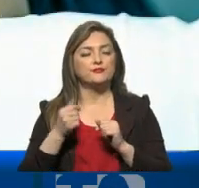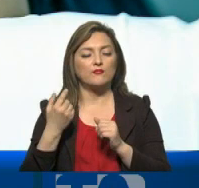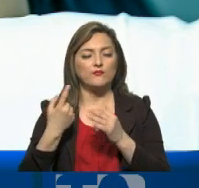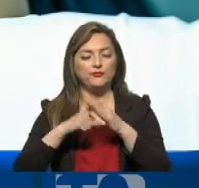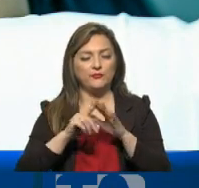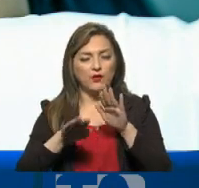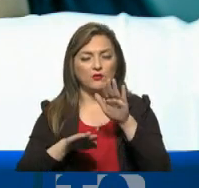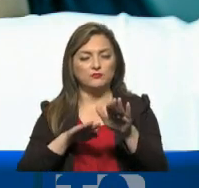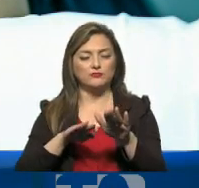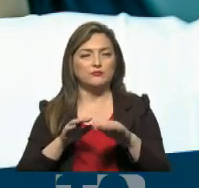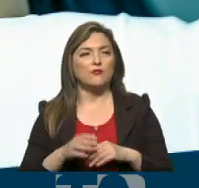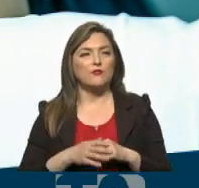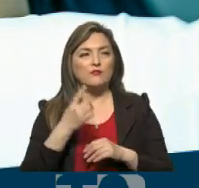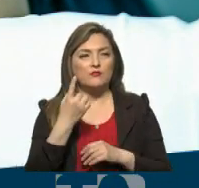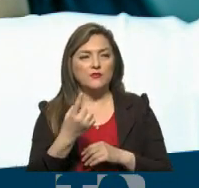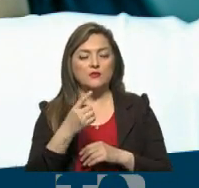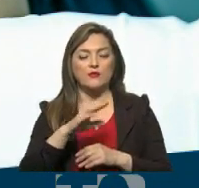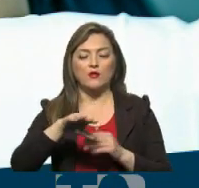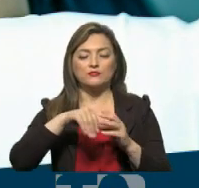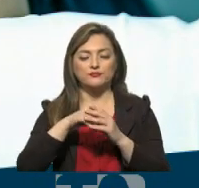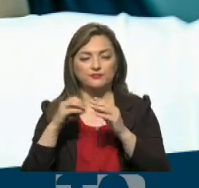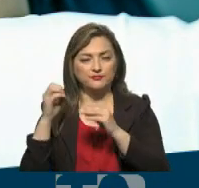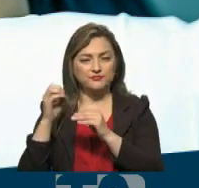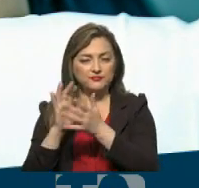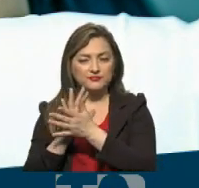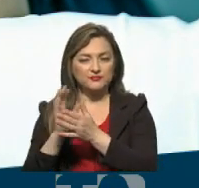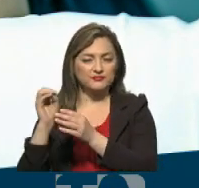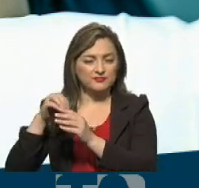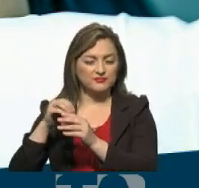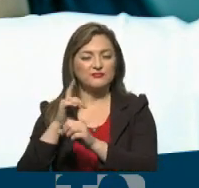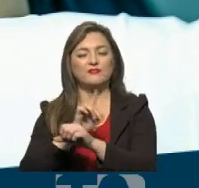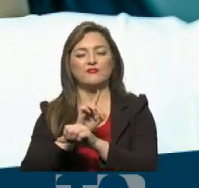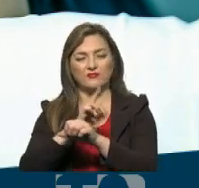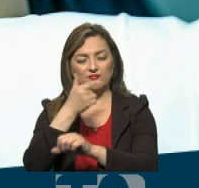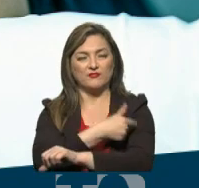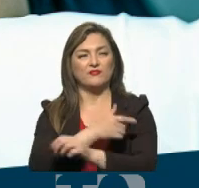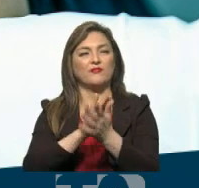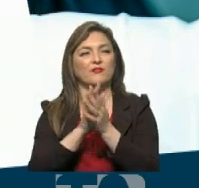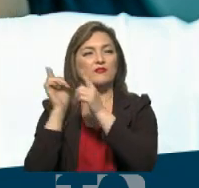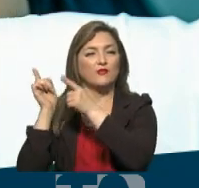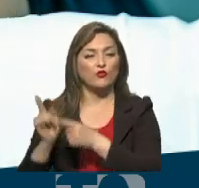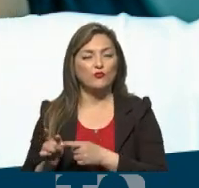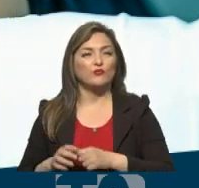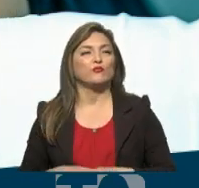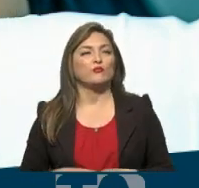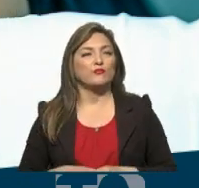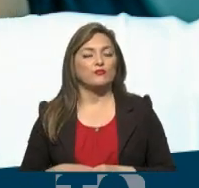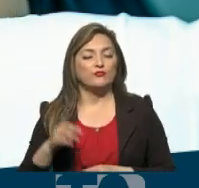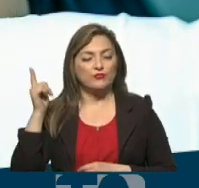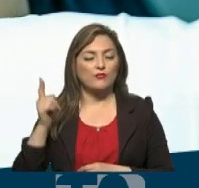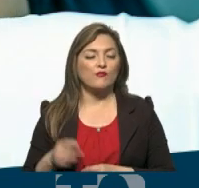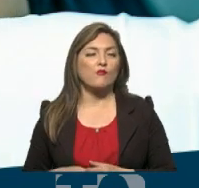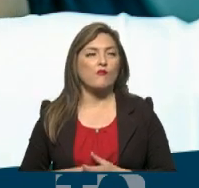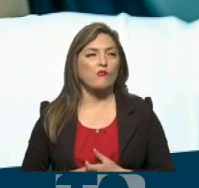no incluido en la fase 0, a la policía y a la fuerza pública, a los docentes, a la población vulnerable, a personas de la tercera